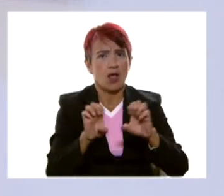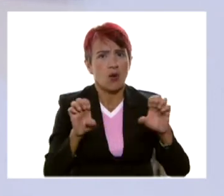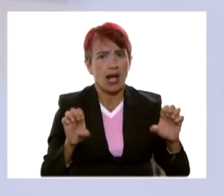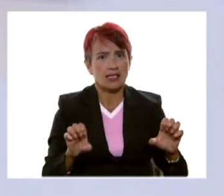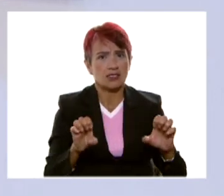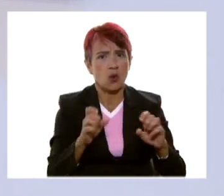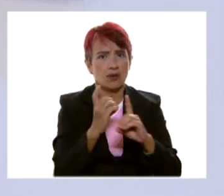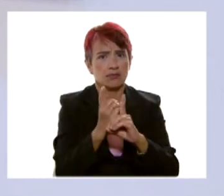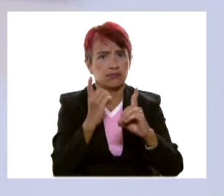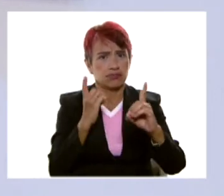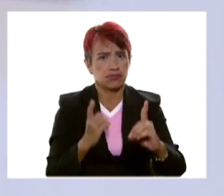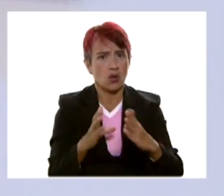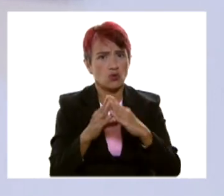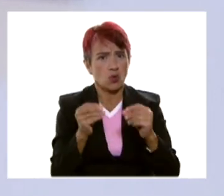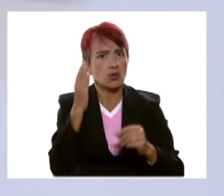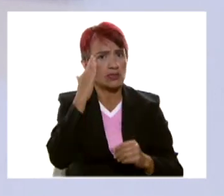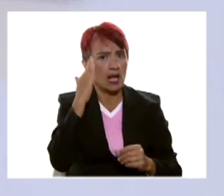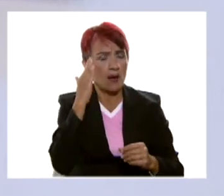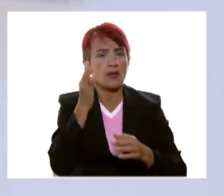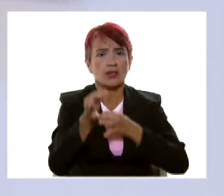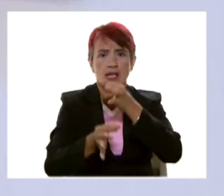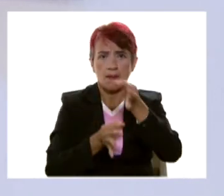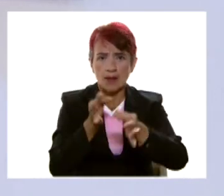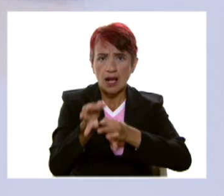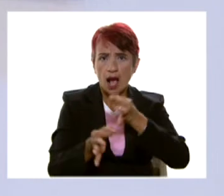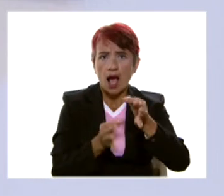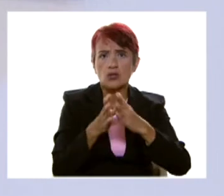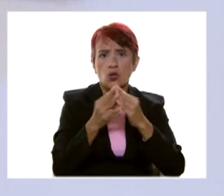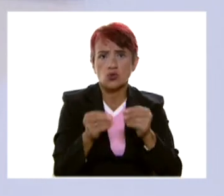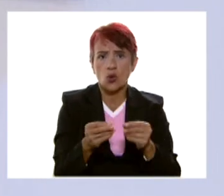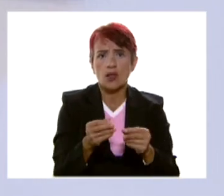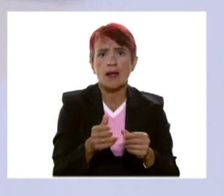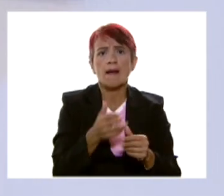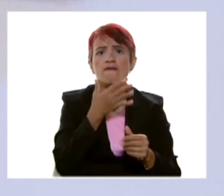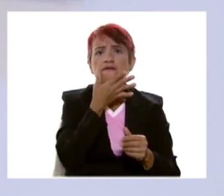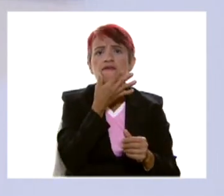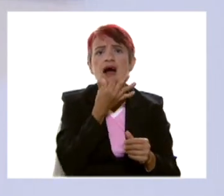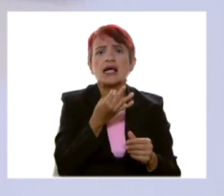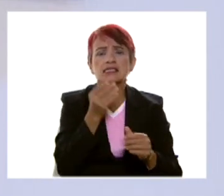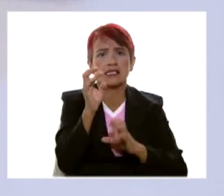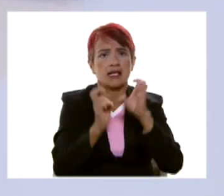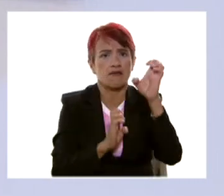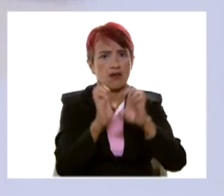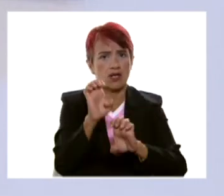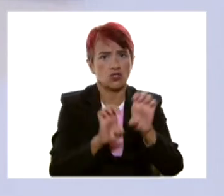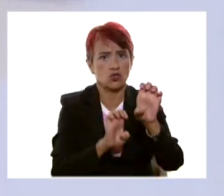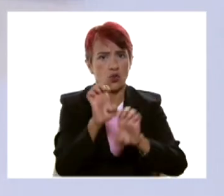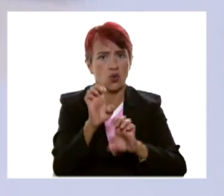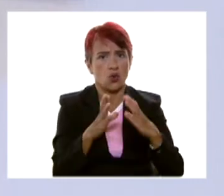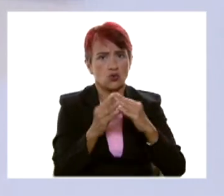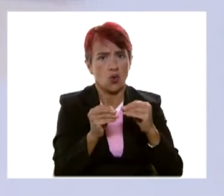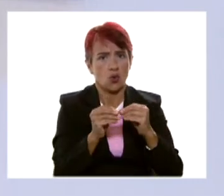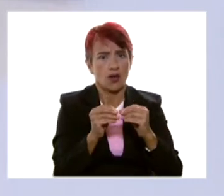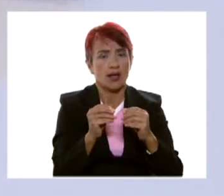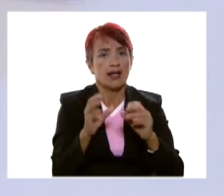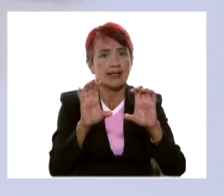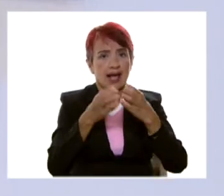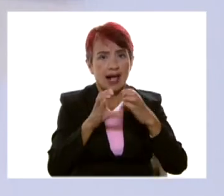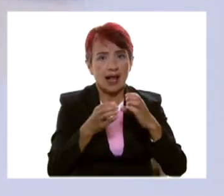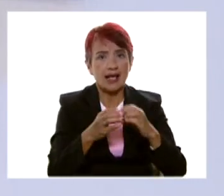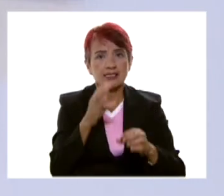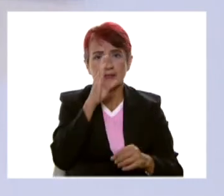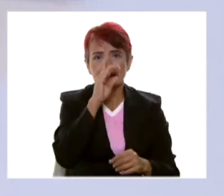a distancia, saben de lo que yo estoy hablando y se les va a hacer muy sencilla esta evaluación. Esta clase ha sido